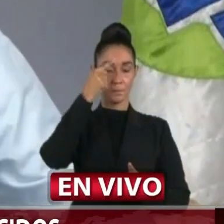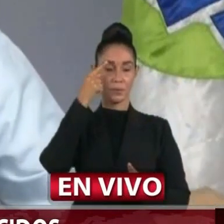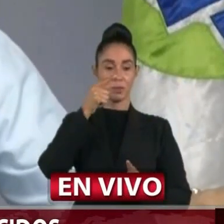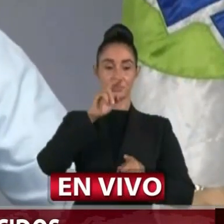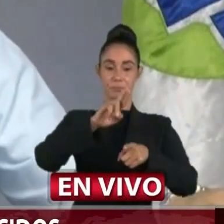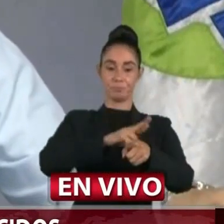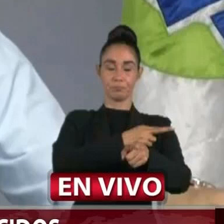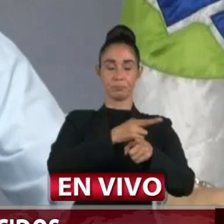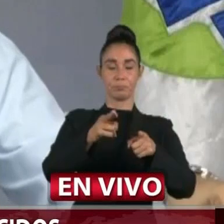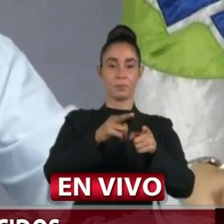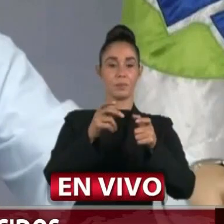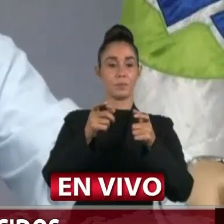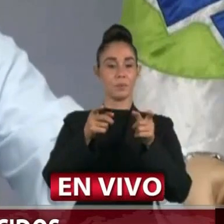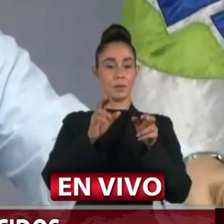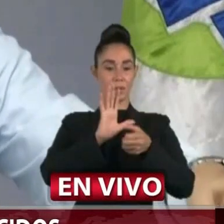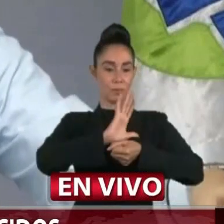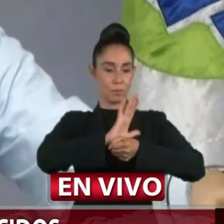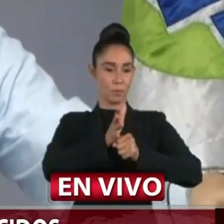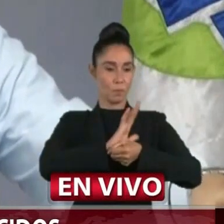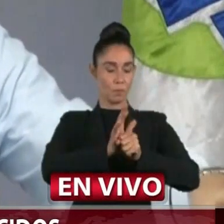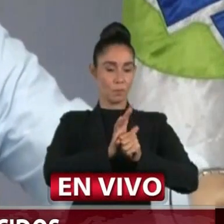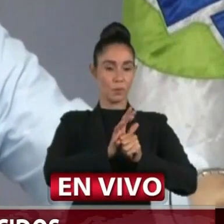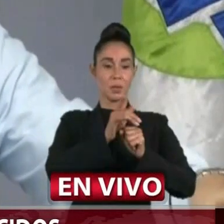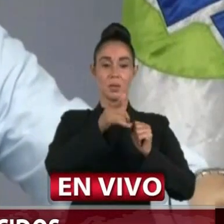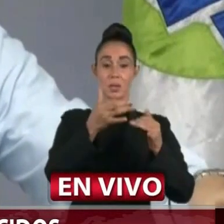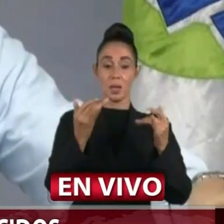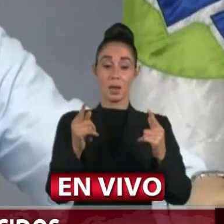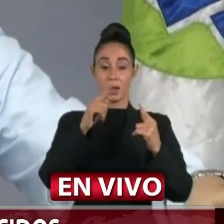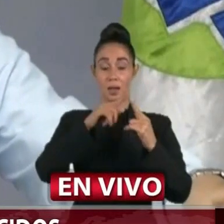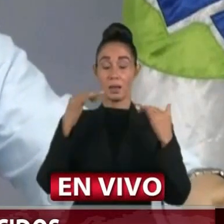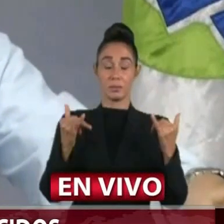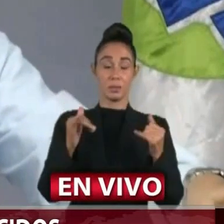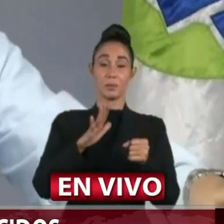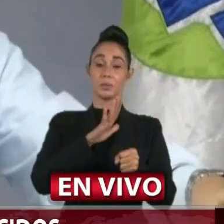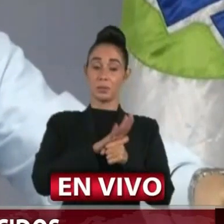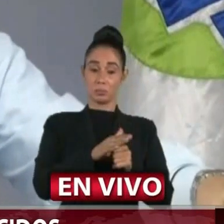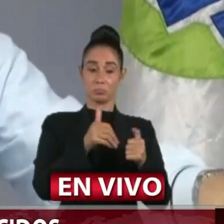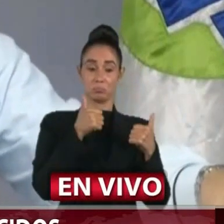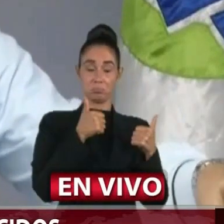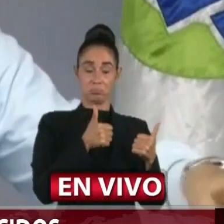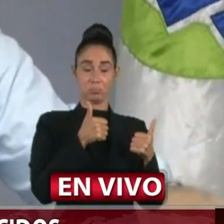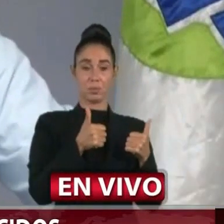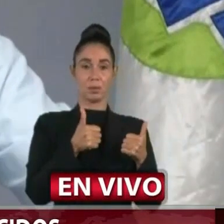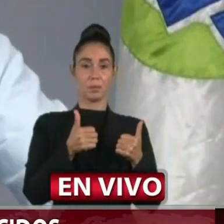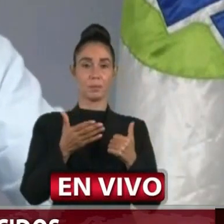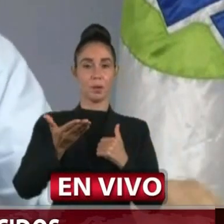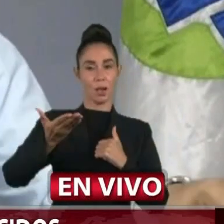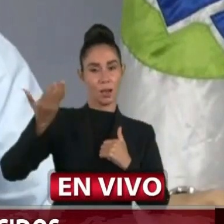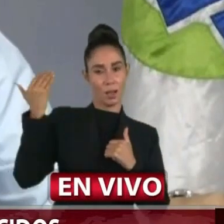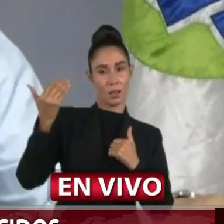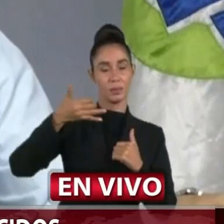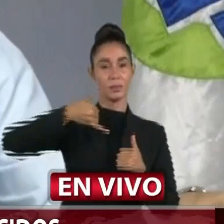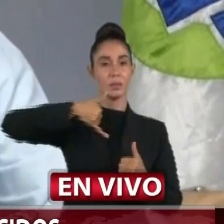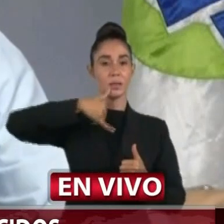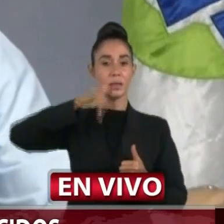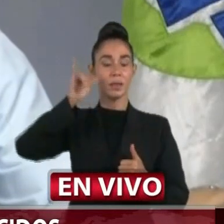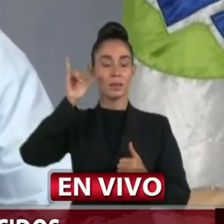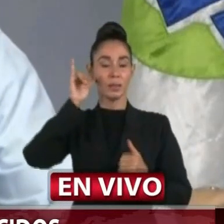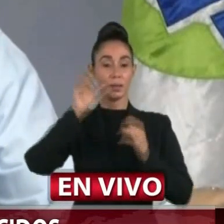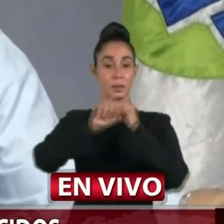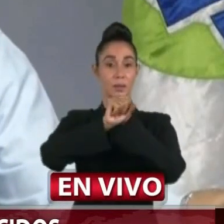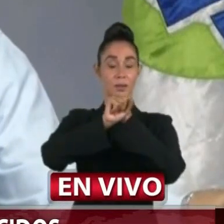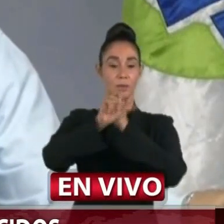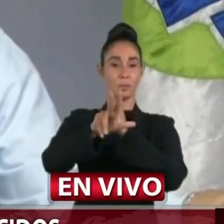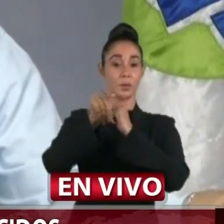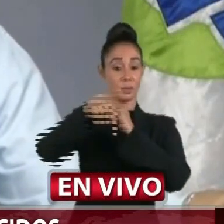que viene mostrando, se mantiene al día de hoy estable. Antes de ayer, en el boletín